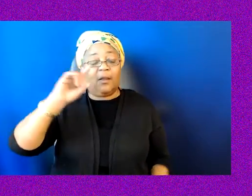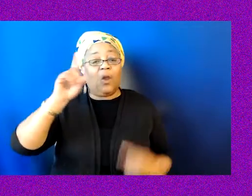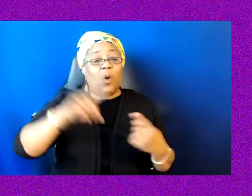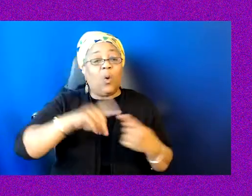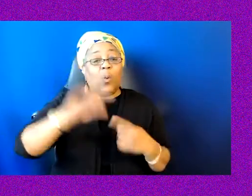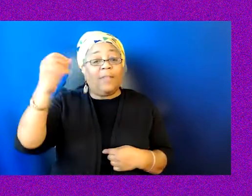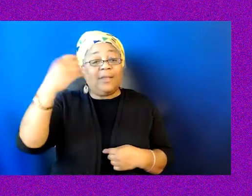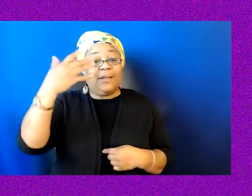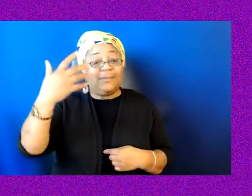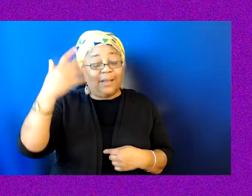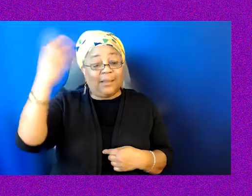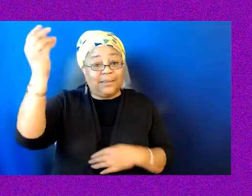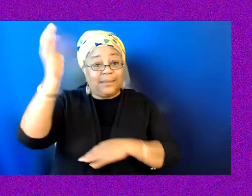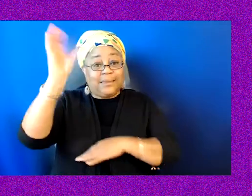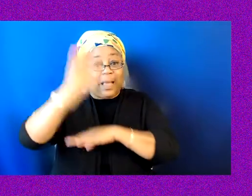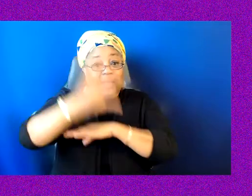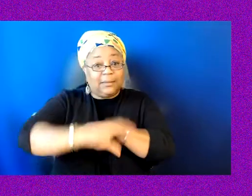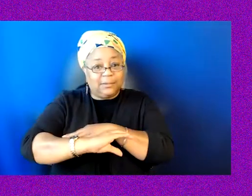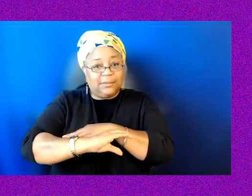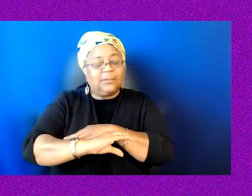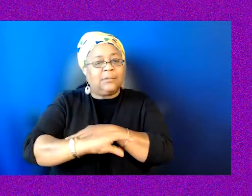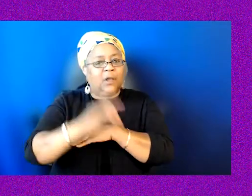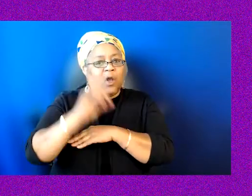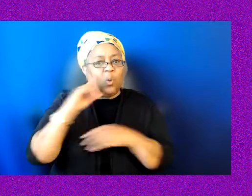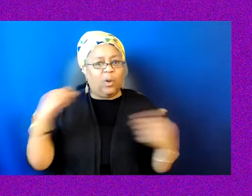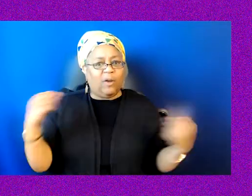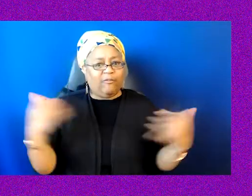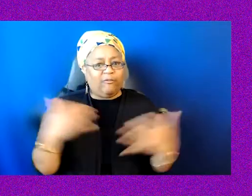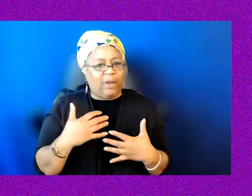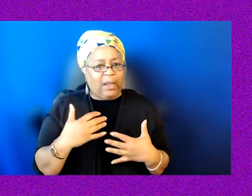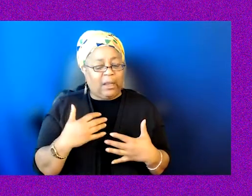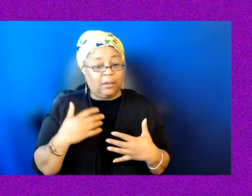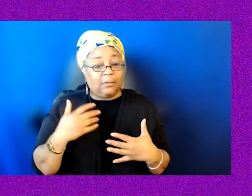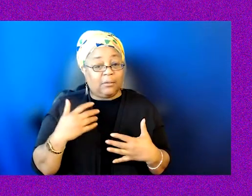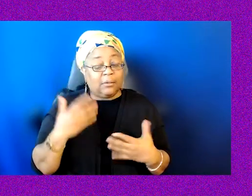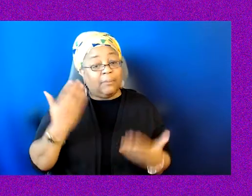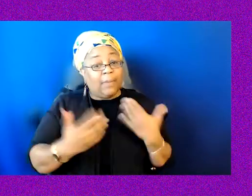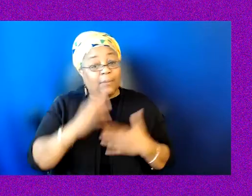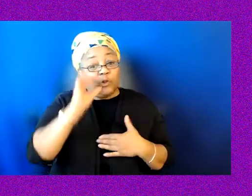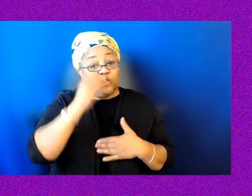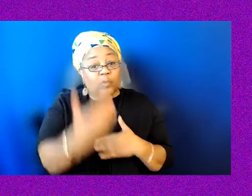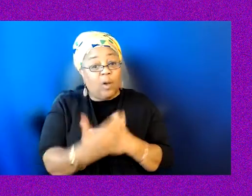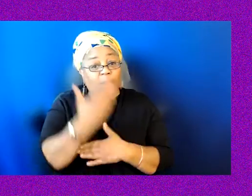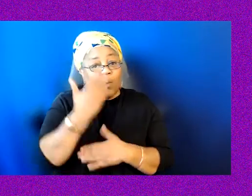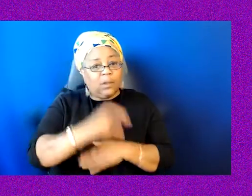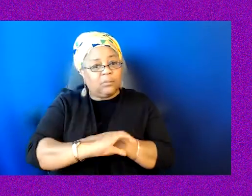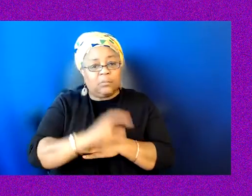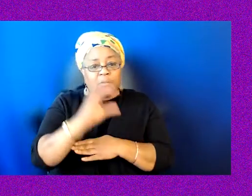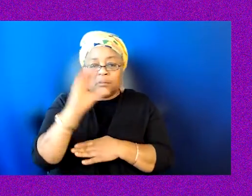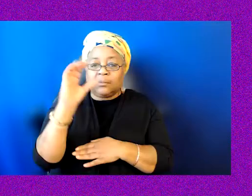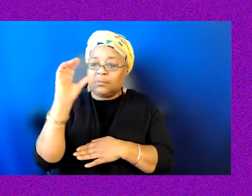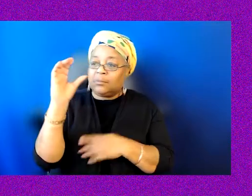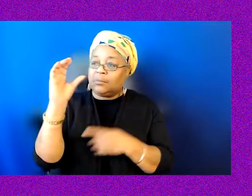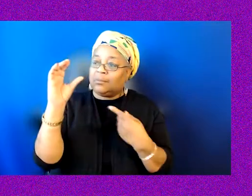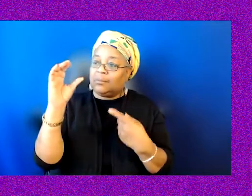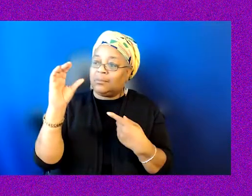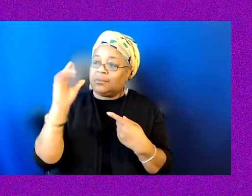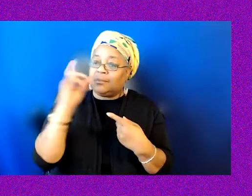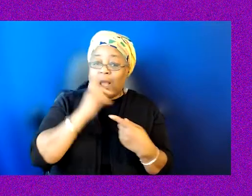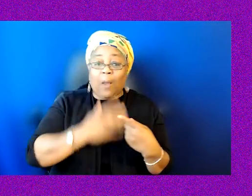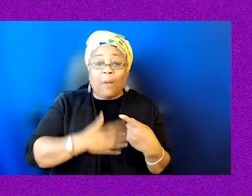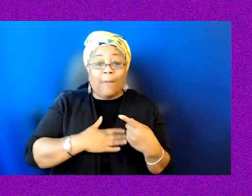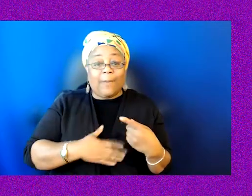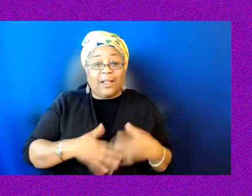Cuando baja el sol, estamos miedosos de que no va a salir nuevamente en la mañana. Y cuando los estómagos